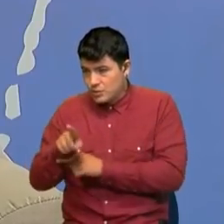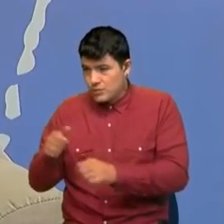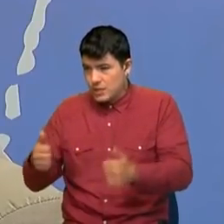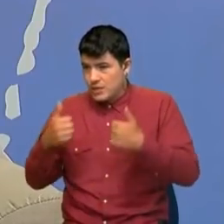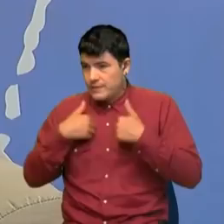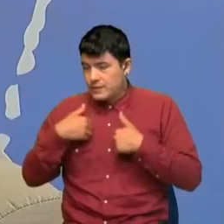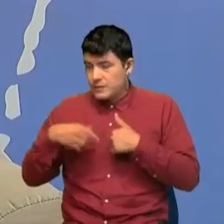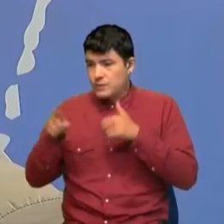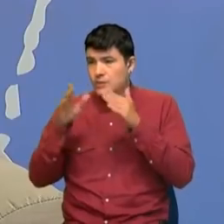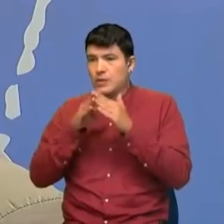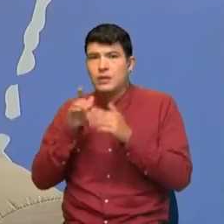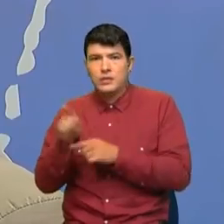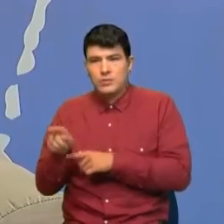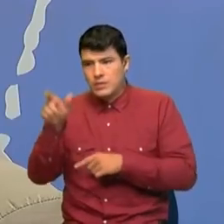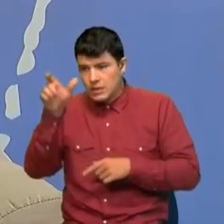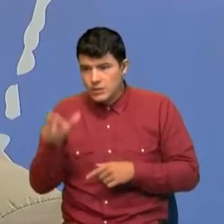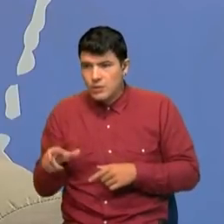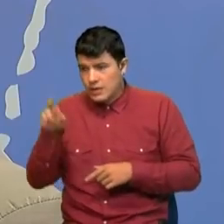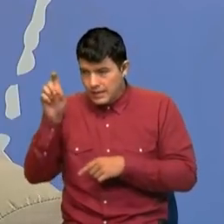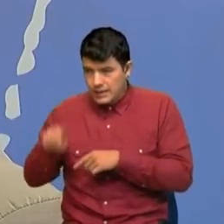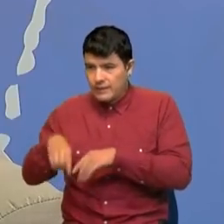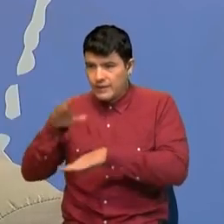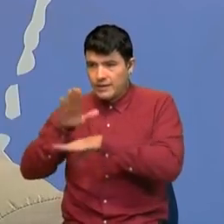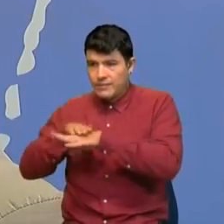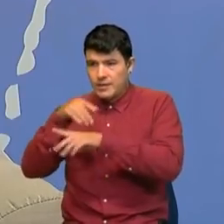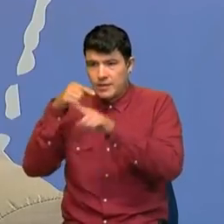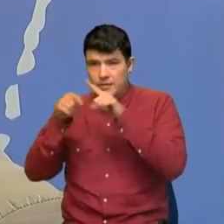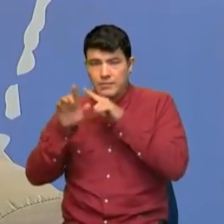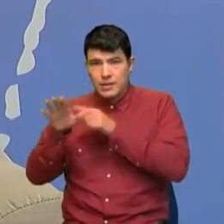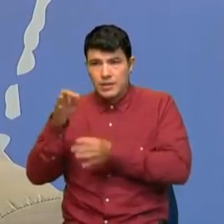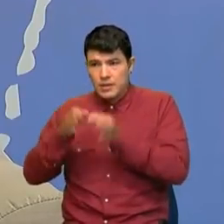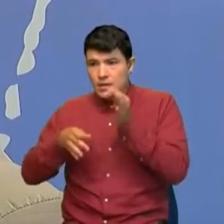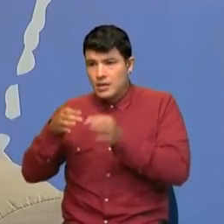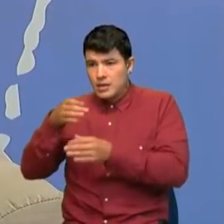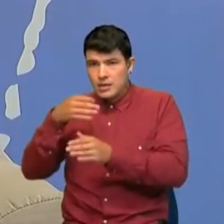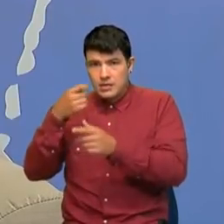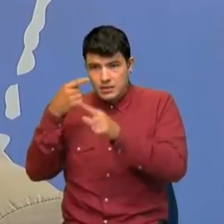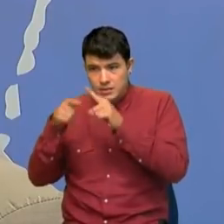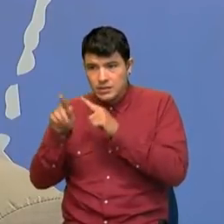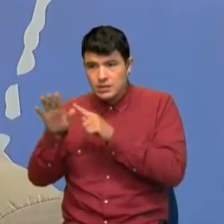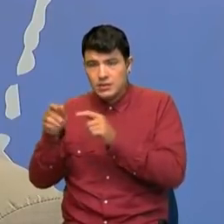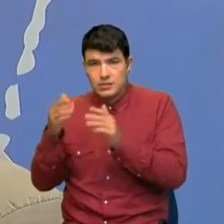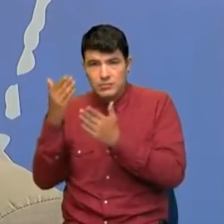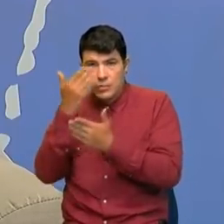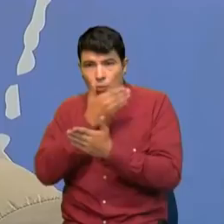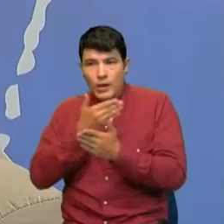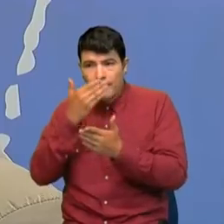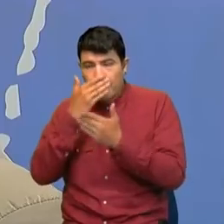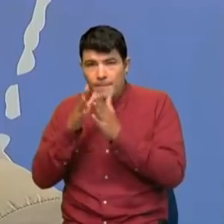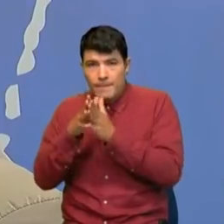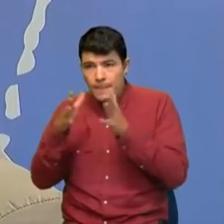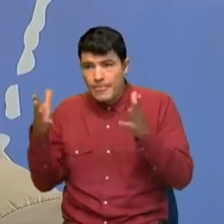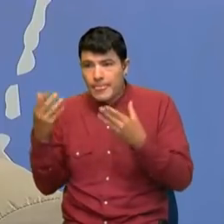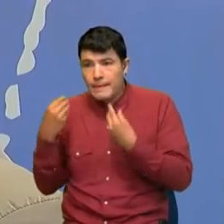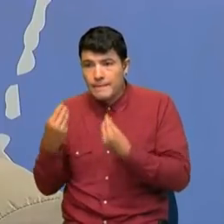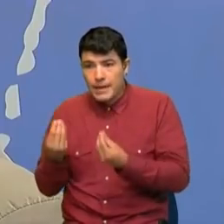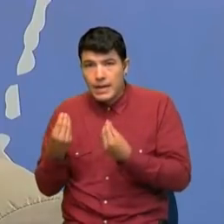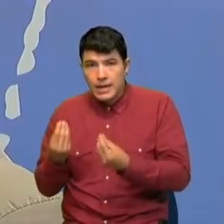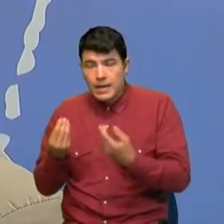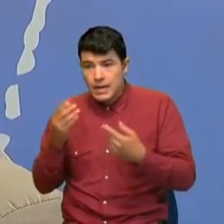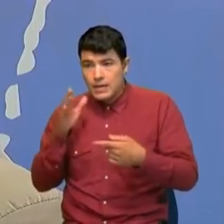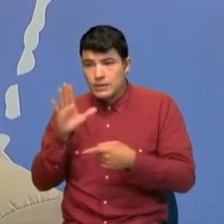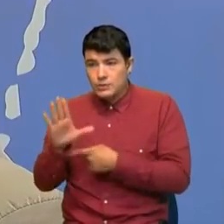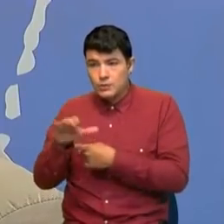inmueble, él tendrá que informar esto en el juzgado, llevar un soporte probatorio amplio, para que esos gastos